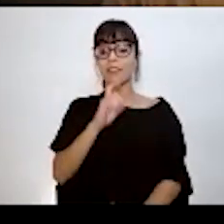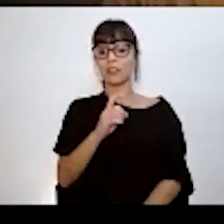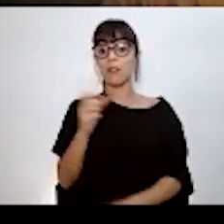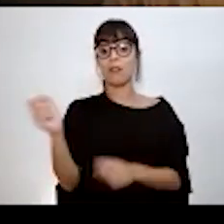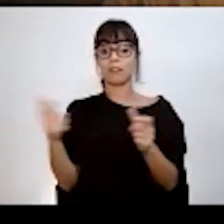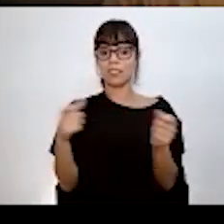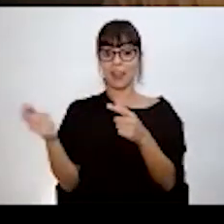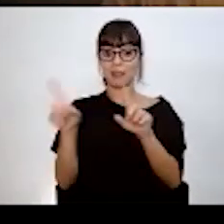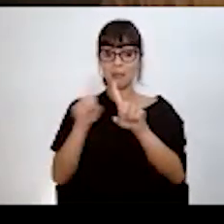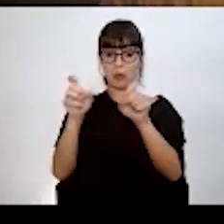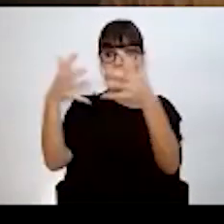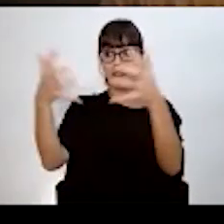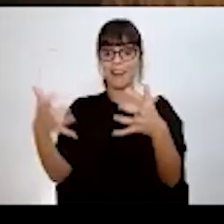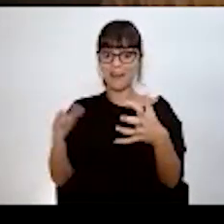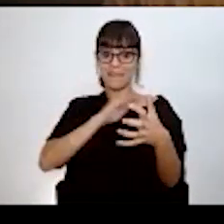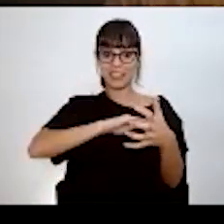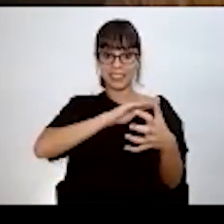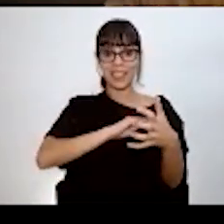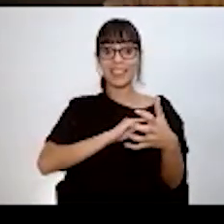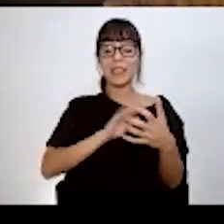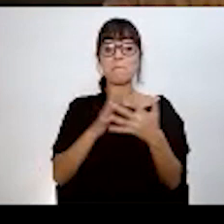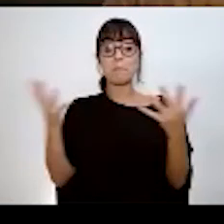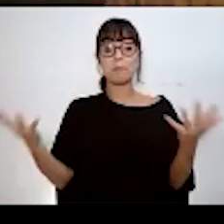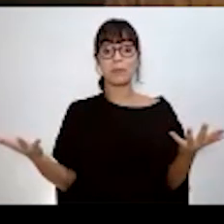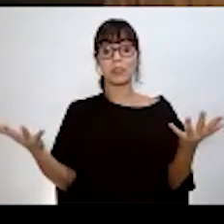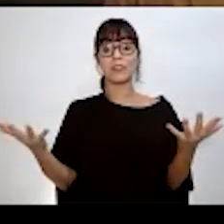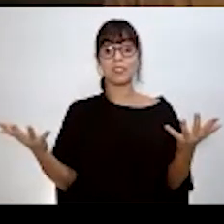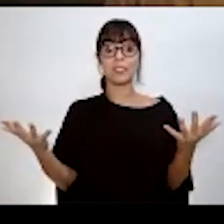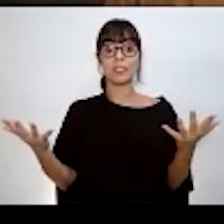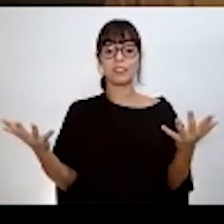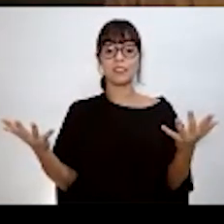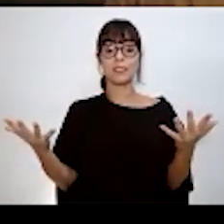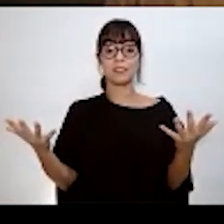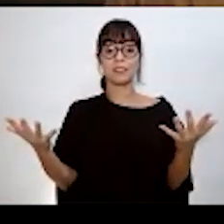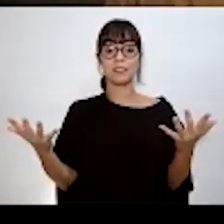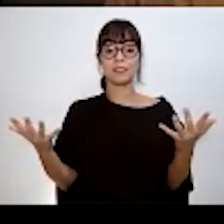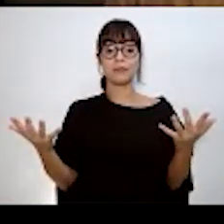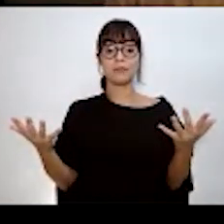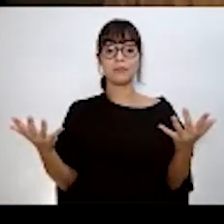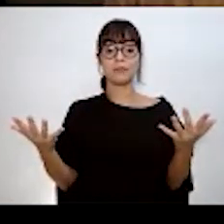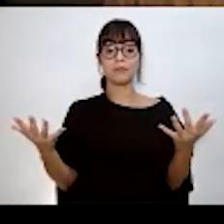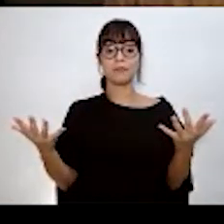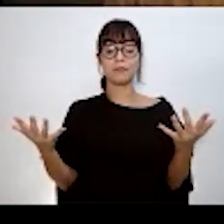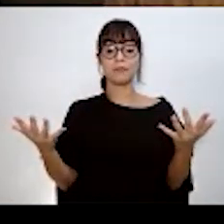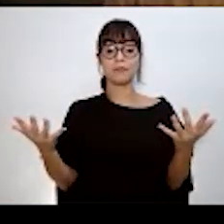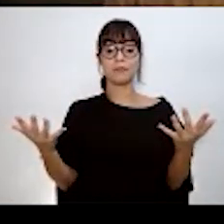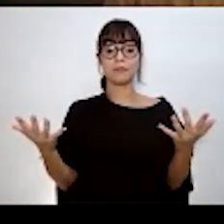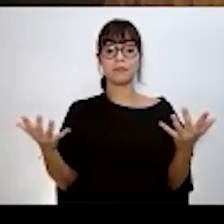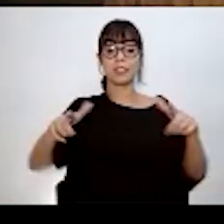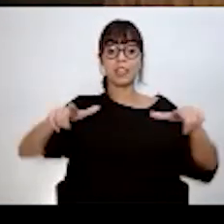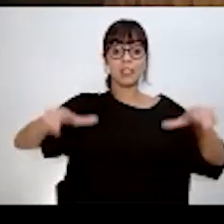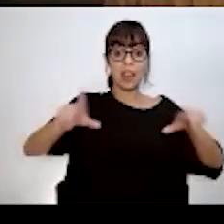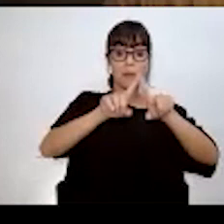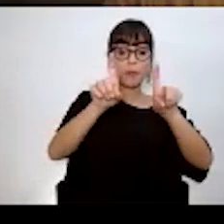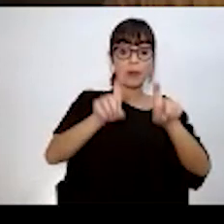cuantas, entonces vamos a intentar compaginar lo que son cuestiones de la sala también con responder, porque tengan en cuenta